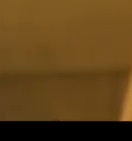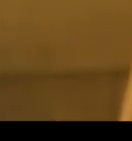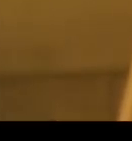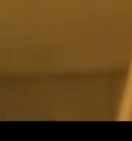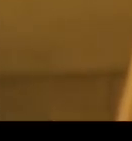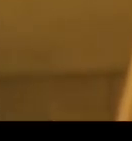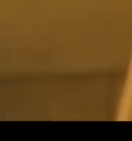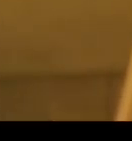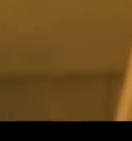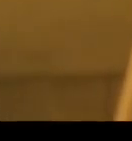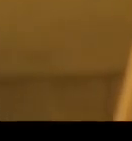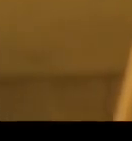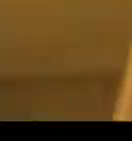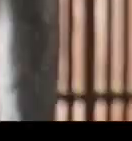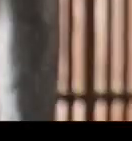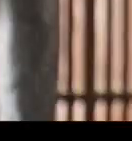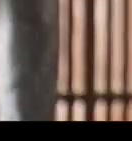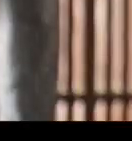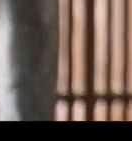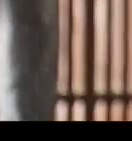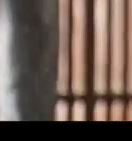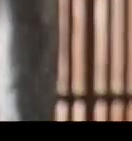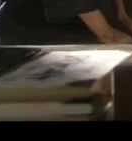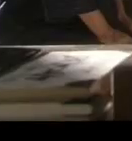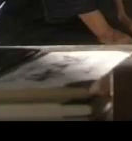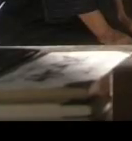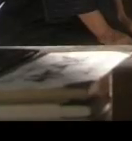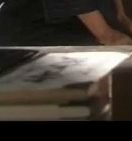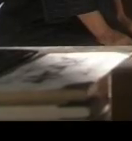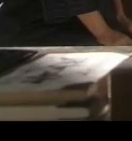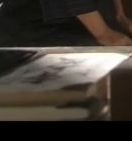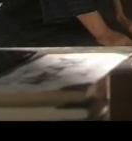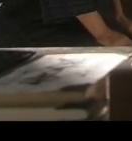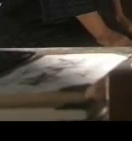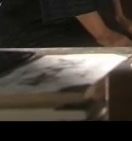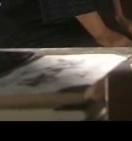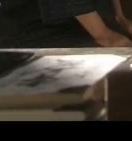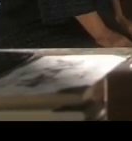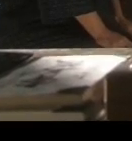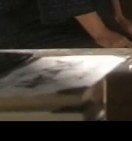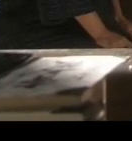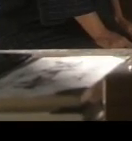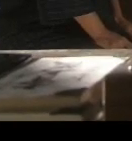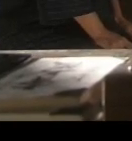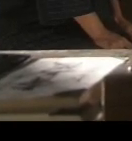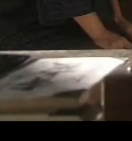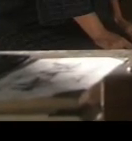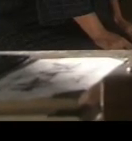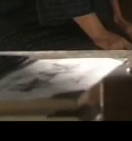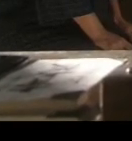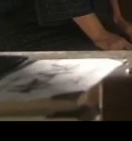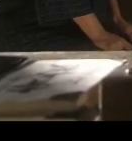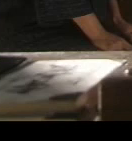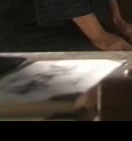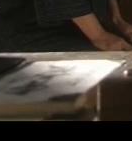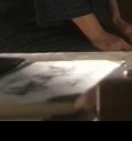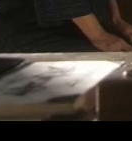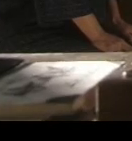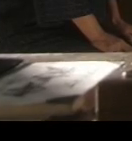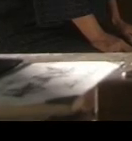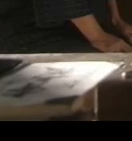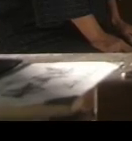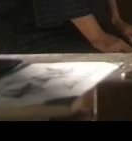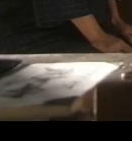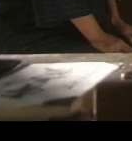¿Hice algo mal? Su padre le revela un secreto. ¿Sabes por qué? Quería que dejaras la escuela